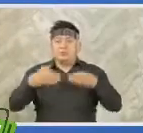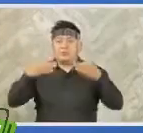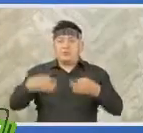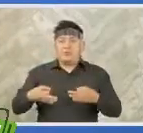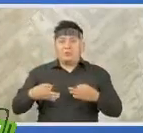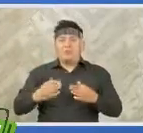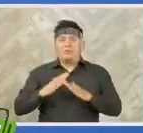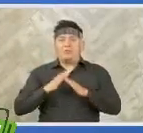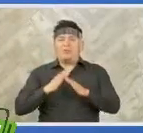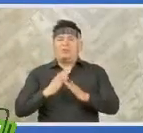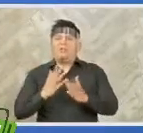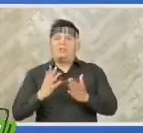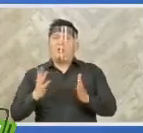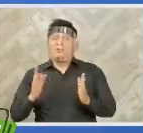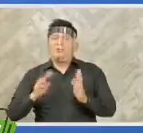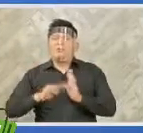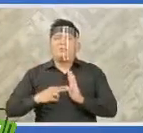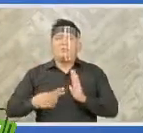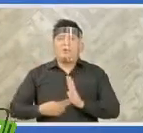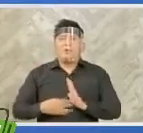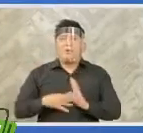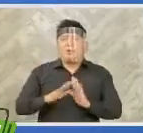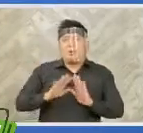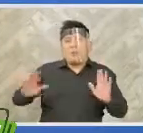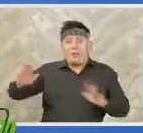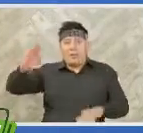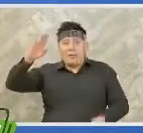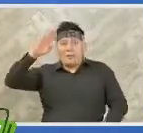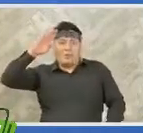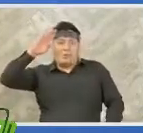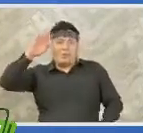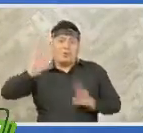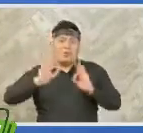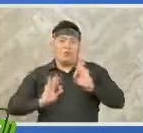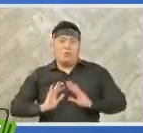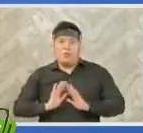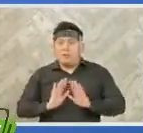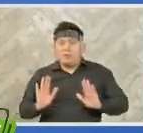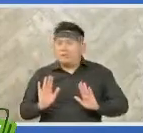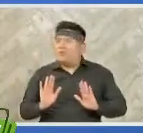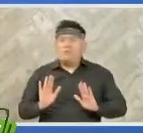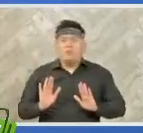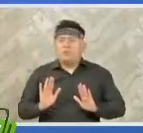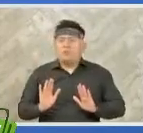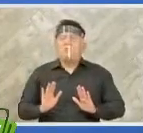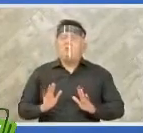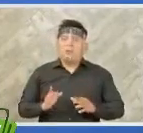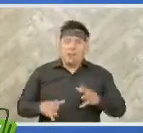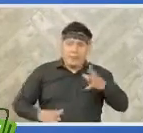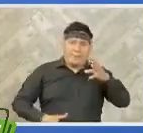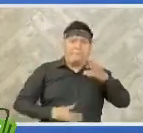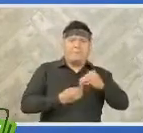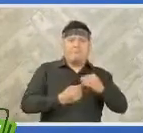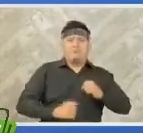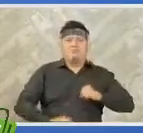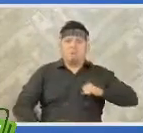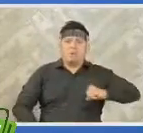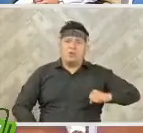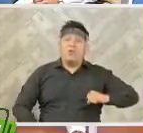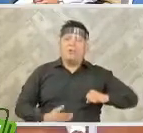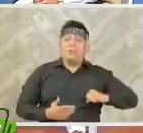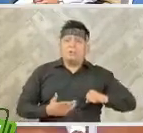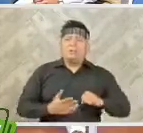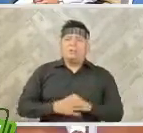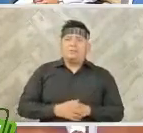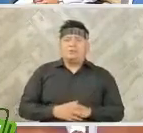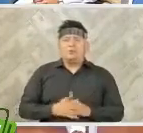solo abordada desde como esa fuerza de represión, sino también desde la garantía de otro tipo de derechos y finalmente